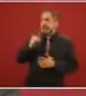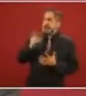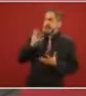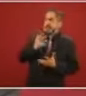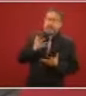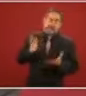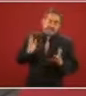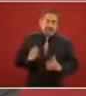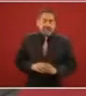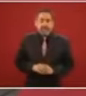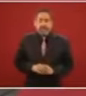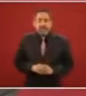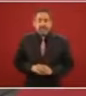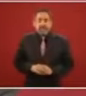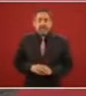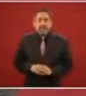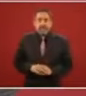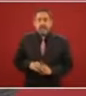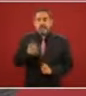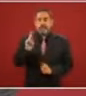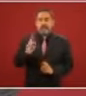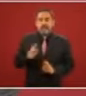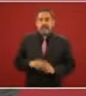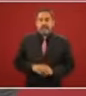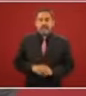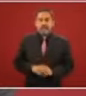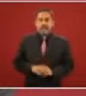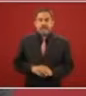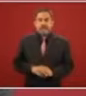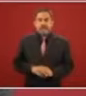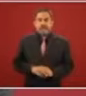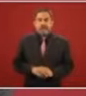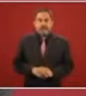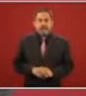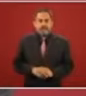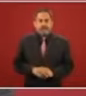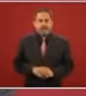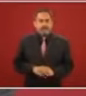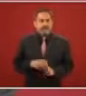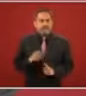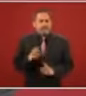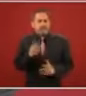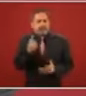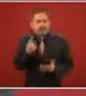financieros. Pero, ¿por qué es esto, no?